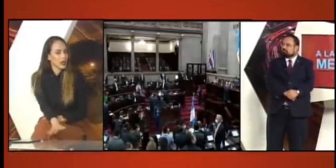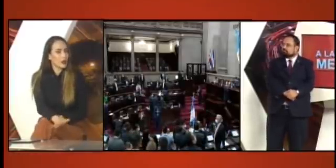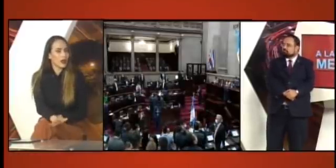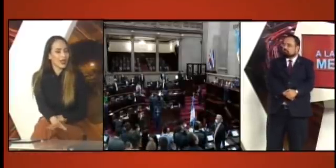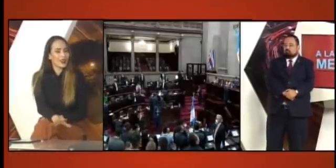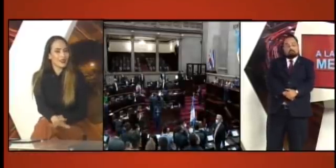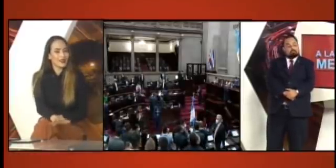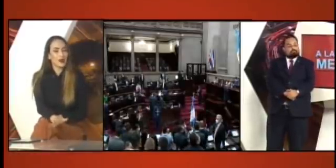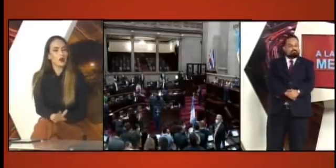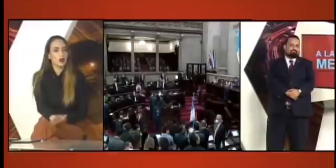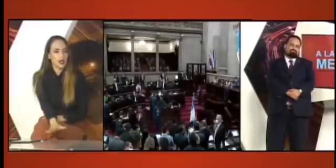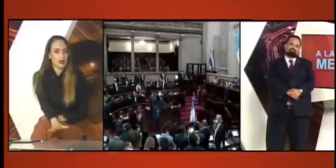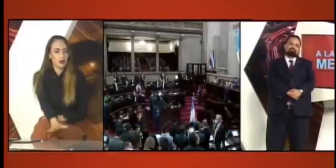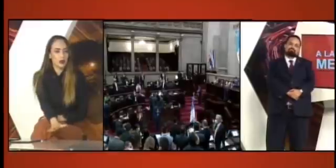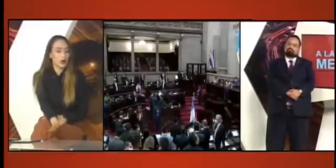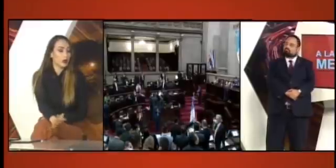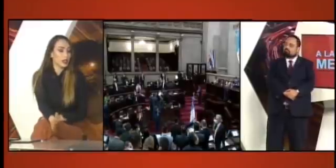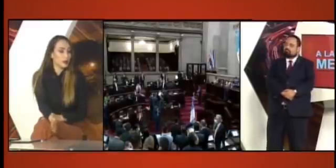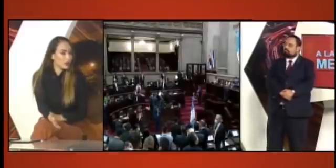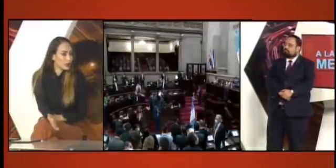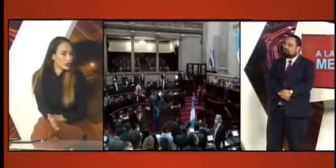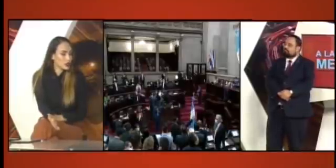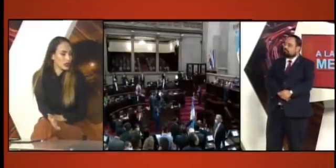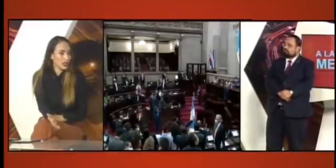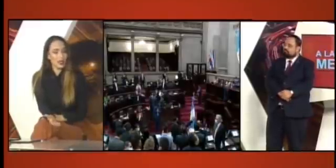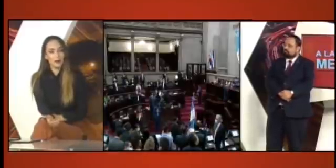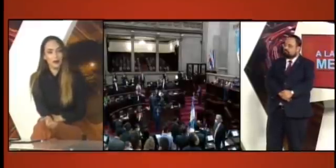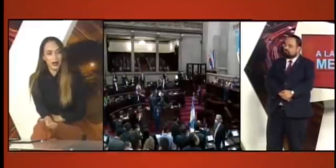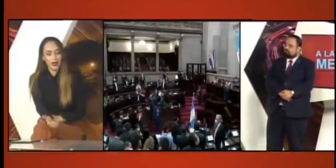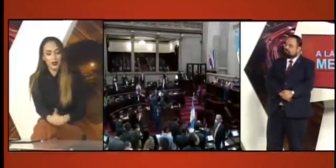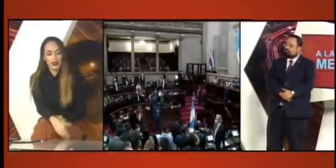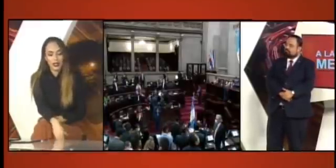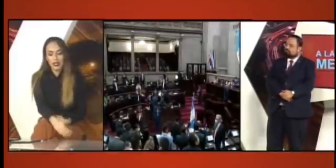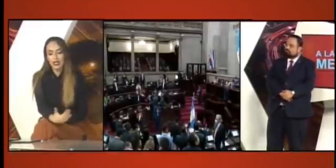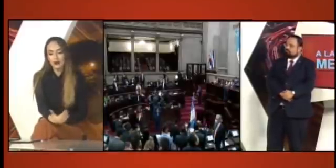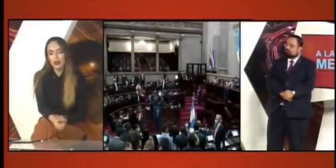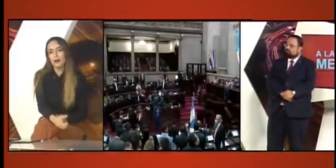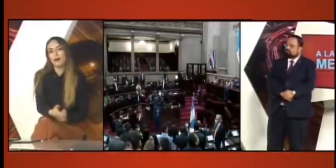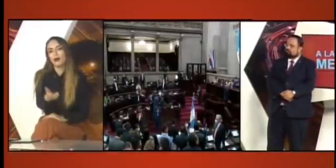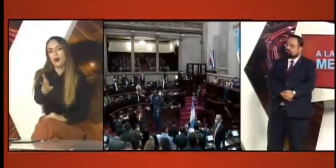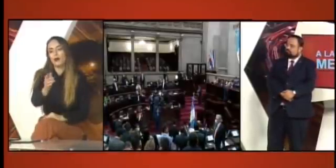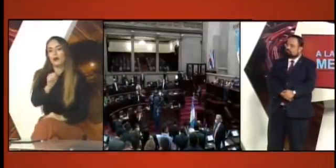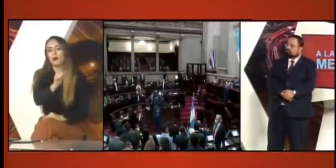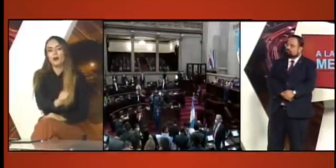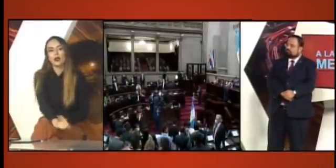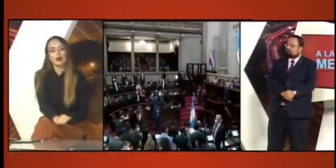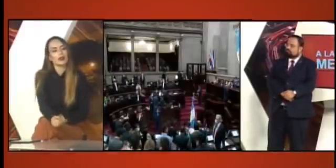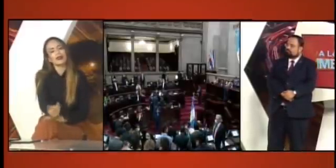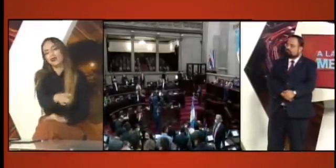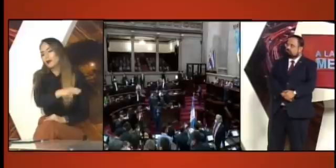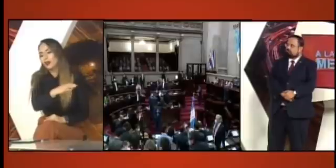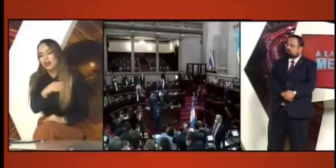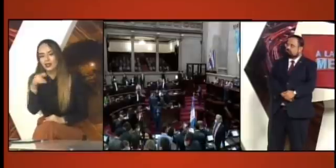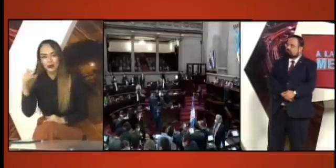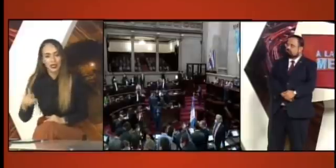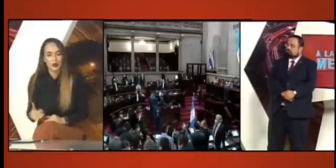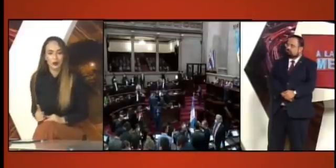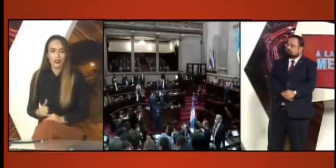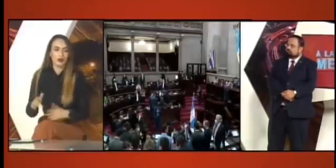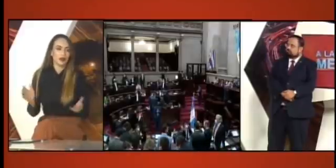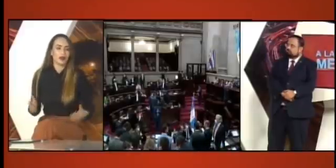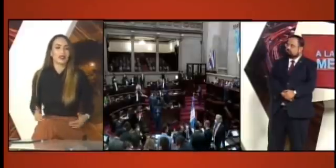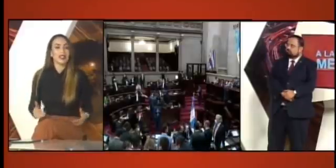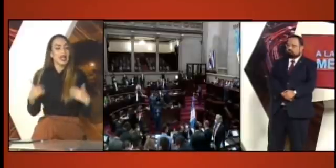último resultado que dice el congreso porque en cualquier momento si ustedes va lo detienen y mire pero lo improbable con eso sí pero no hayan terminado